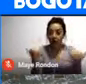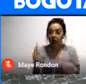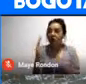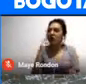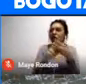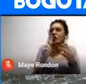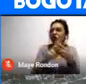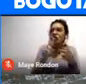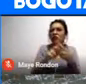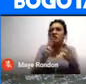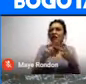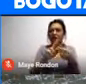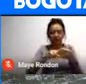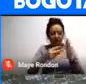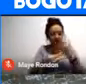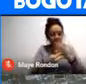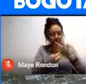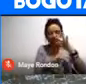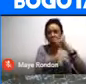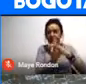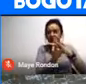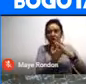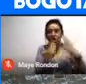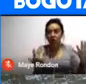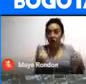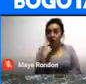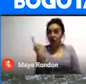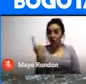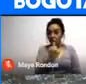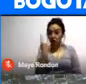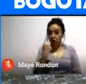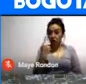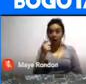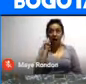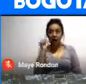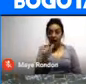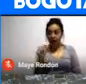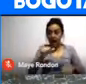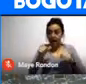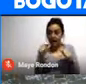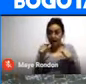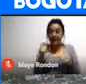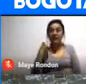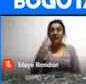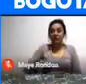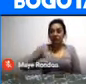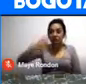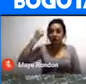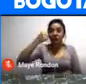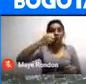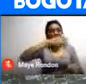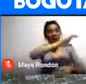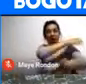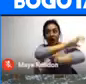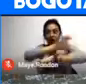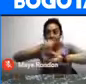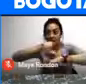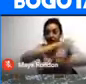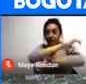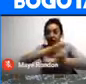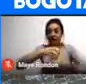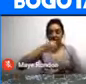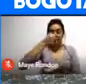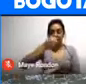nuestras raíces Nuestras raíces no solo son las bogotanas No señor Ni las historias de la candelaria Ni el tamal con